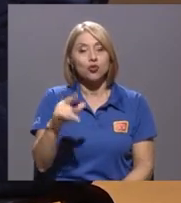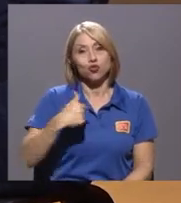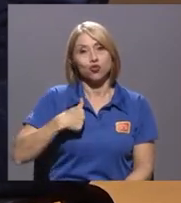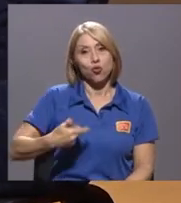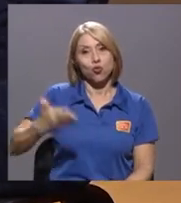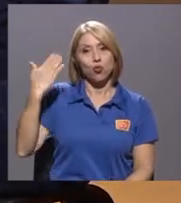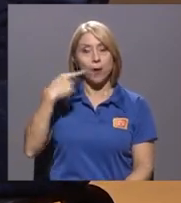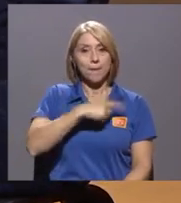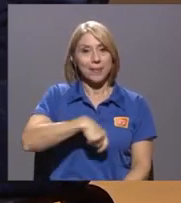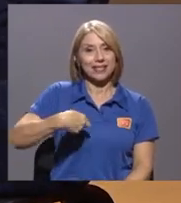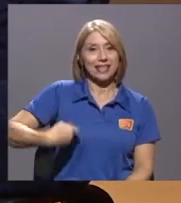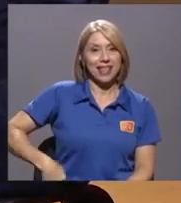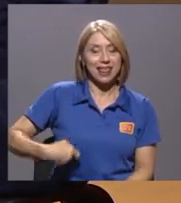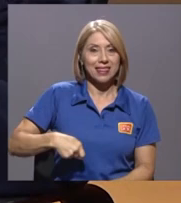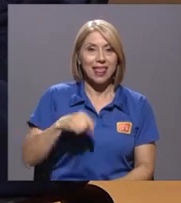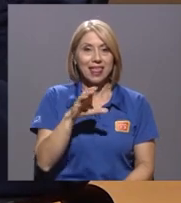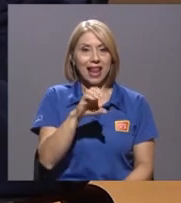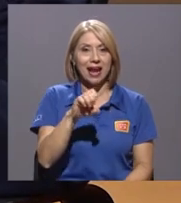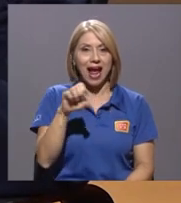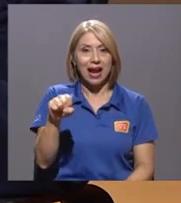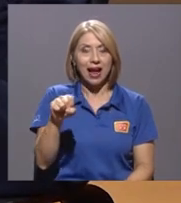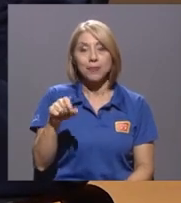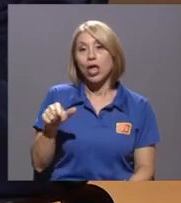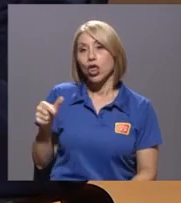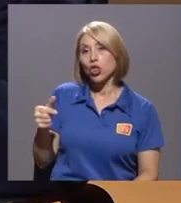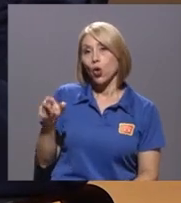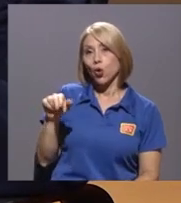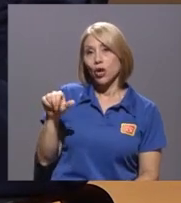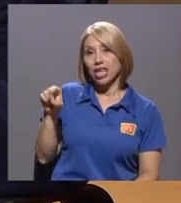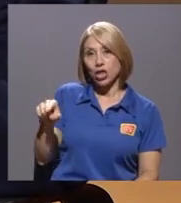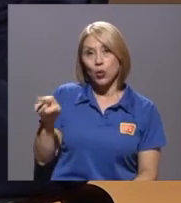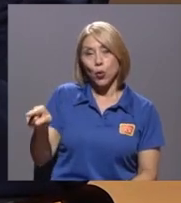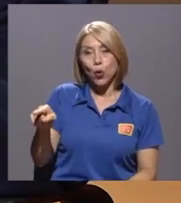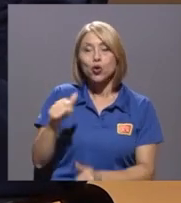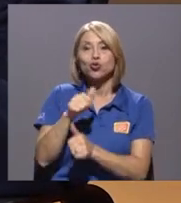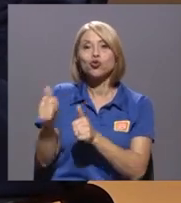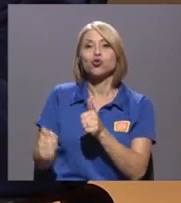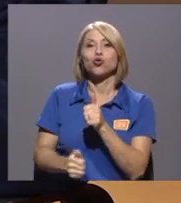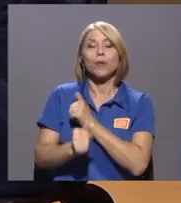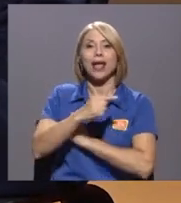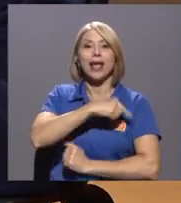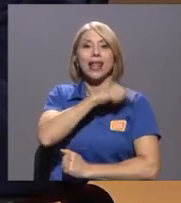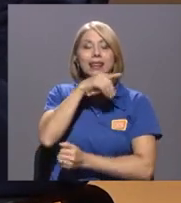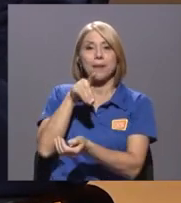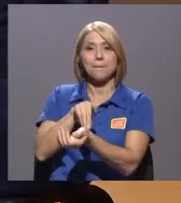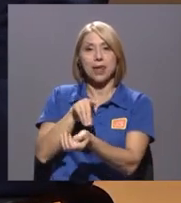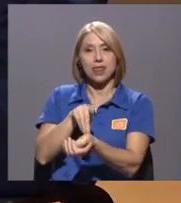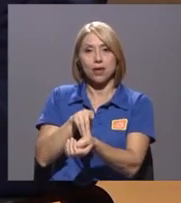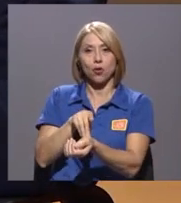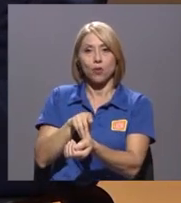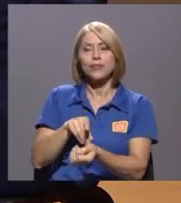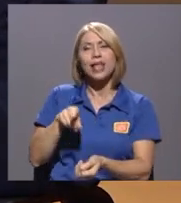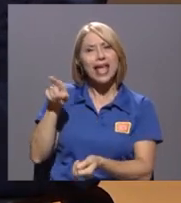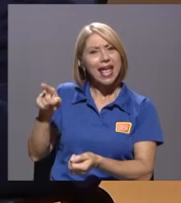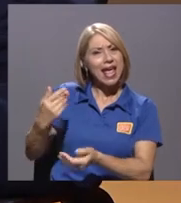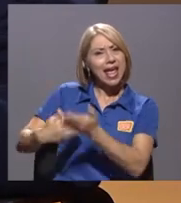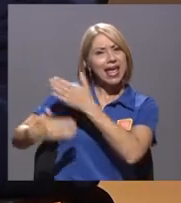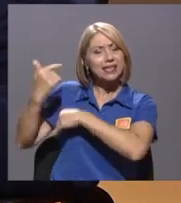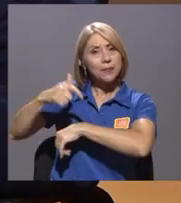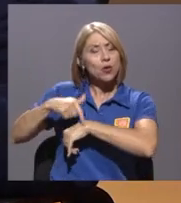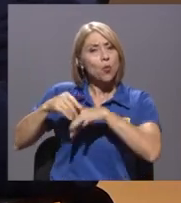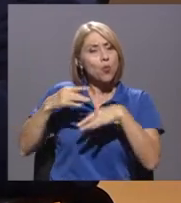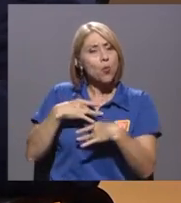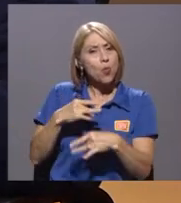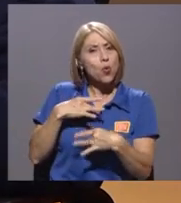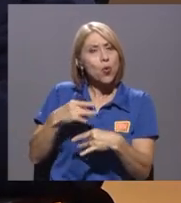don guido era el sugerente médico y fue un periodo muy interesante porque fue la culminación del